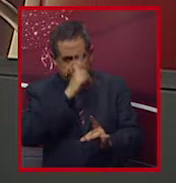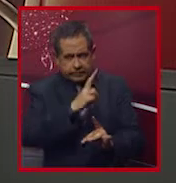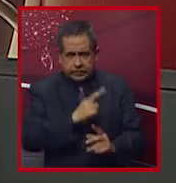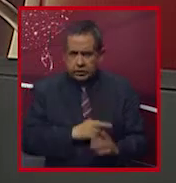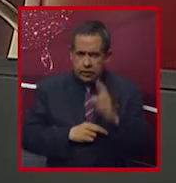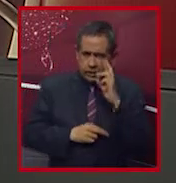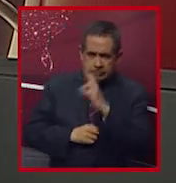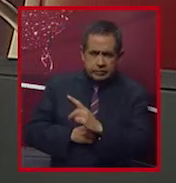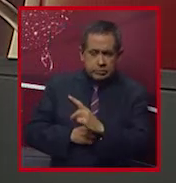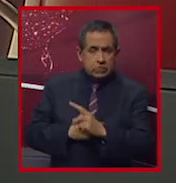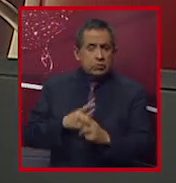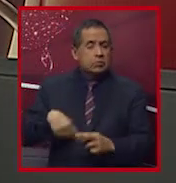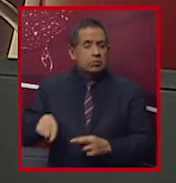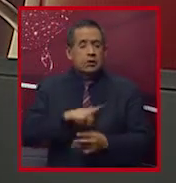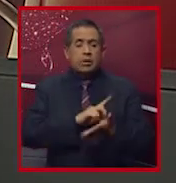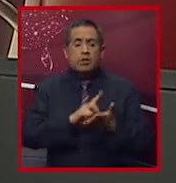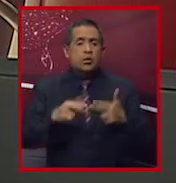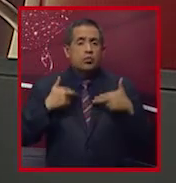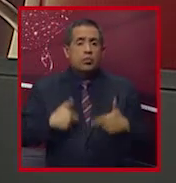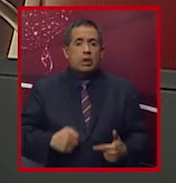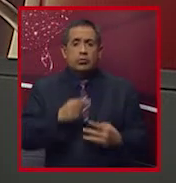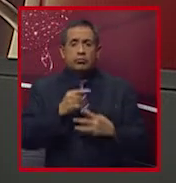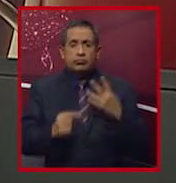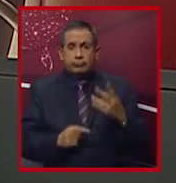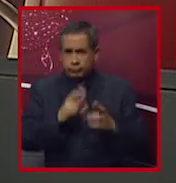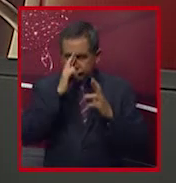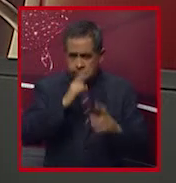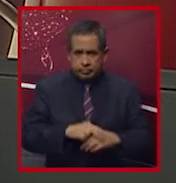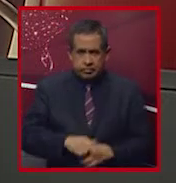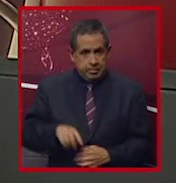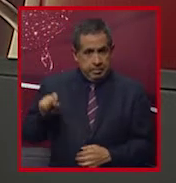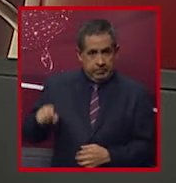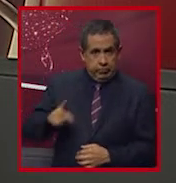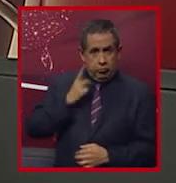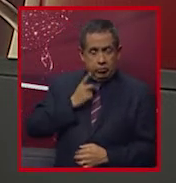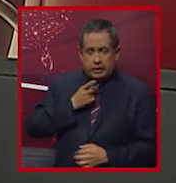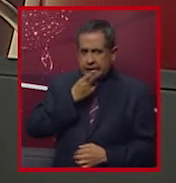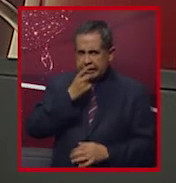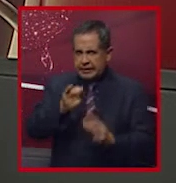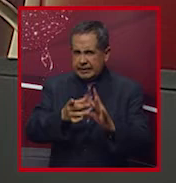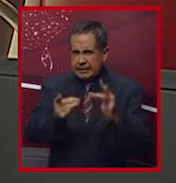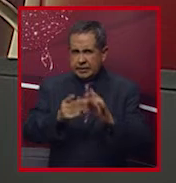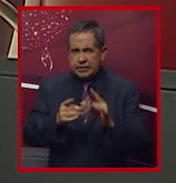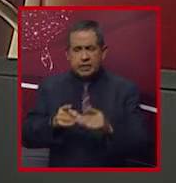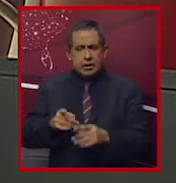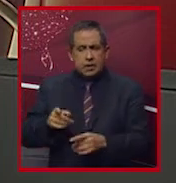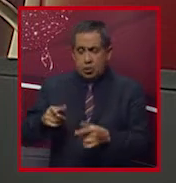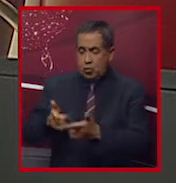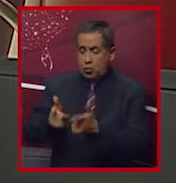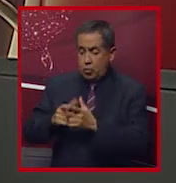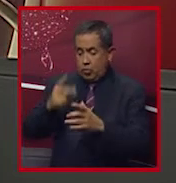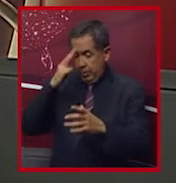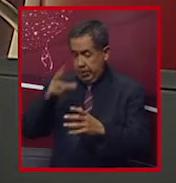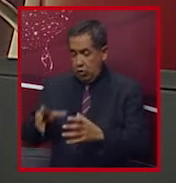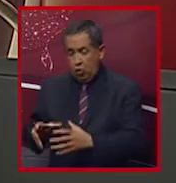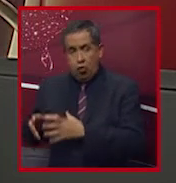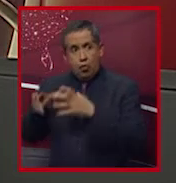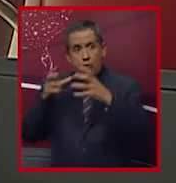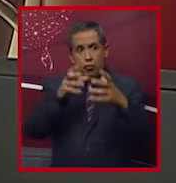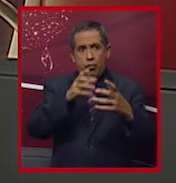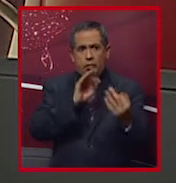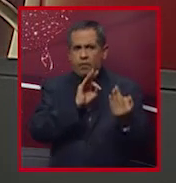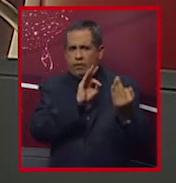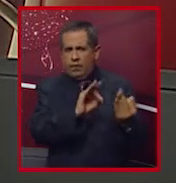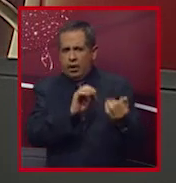y la promoción de los derechos humanos. Además, el diputado externó el mayor de los éxitos a la delegación mexicana encabezada por el